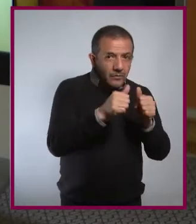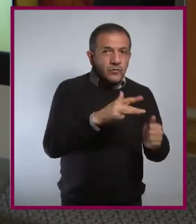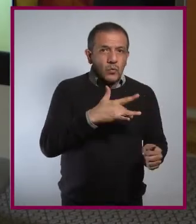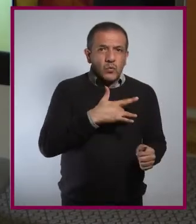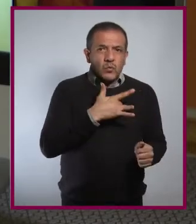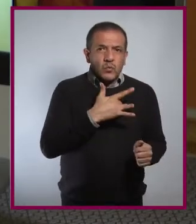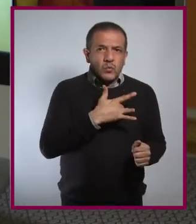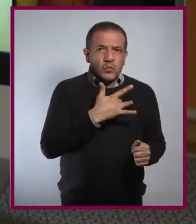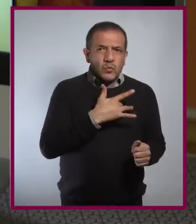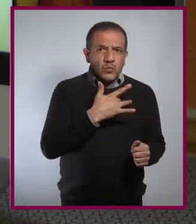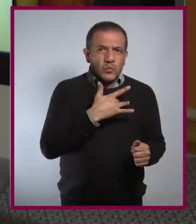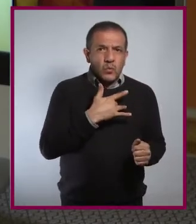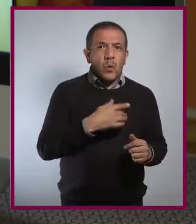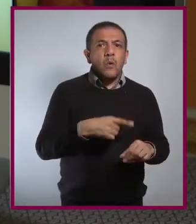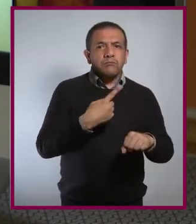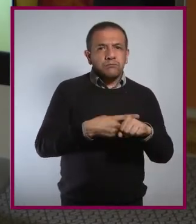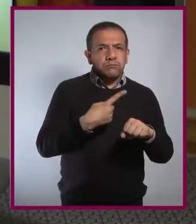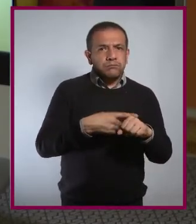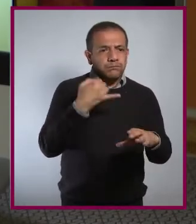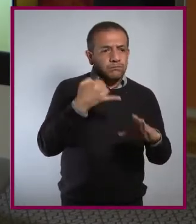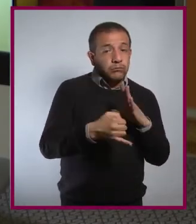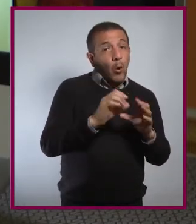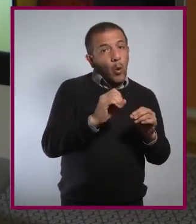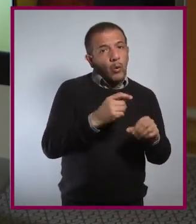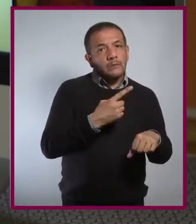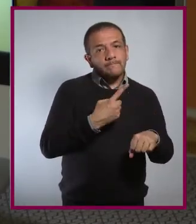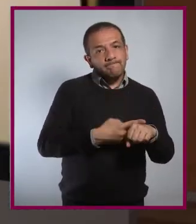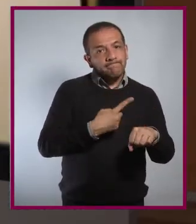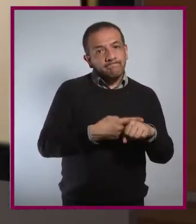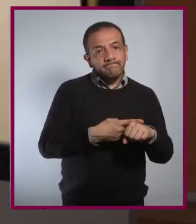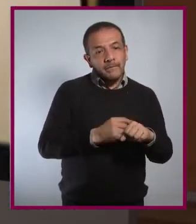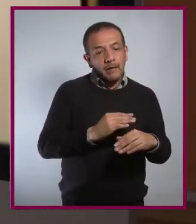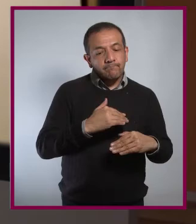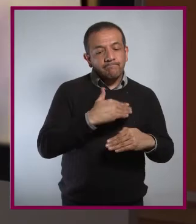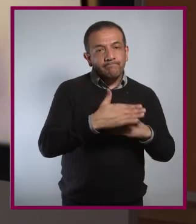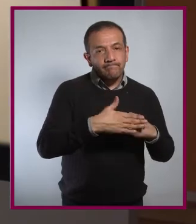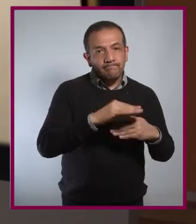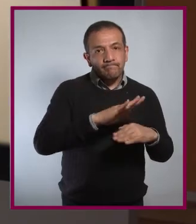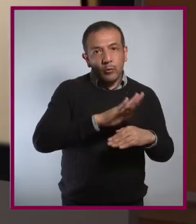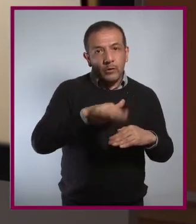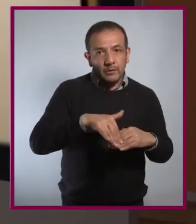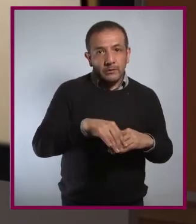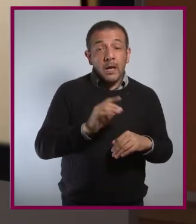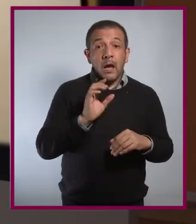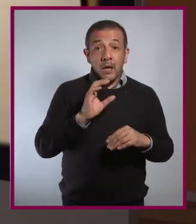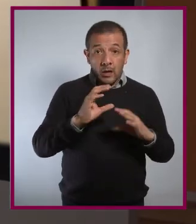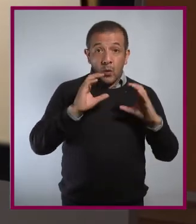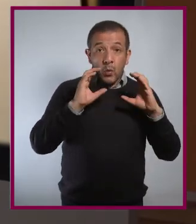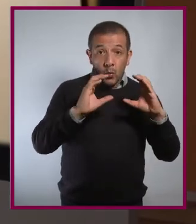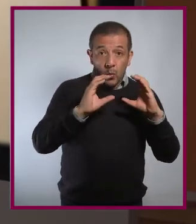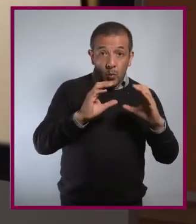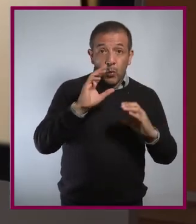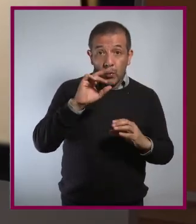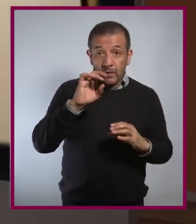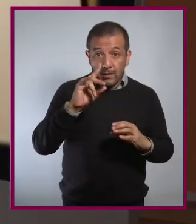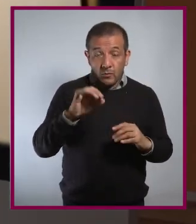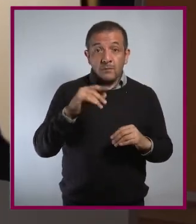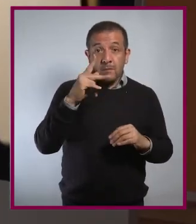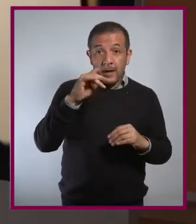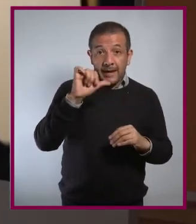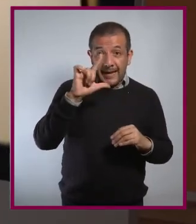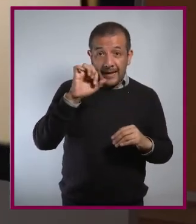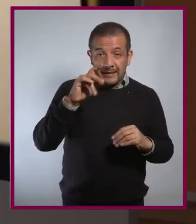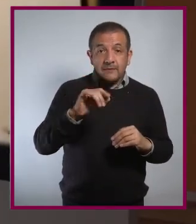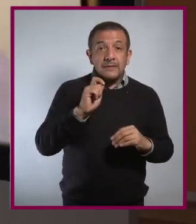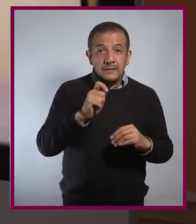los síntomas en enfermedades avanzadas y terminales. En conjunto, podemos decir que los cuidados paliativos se encargan de